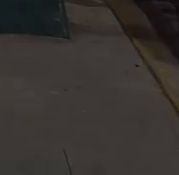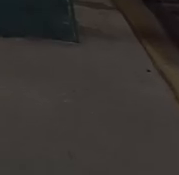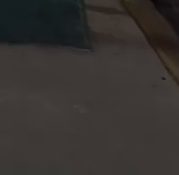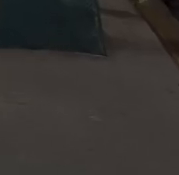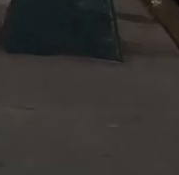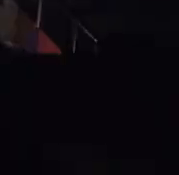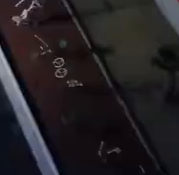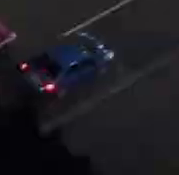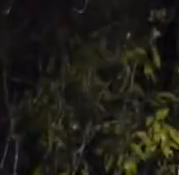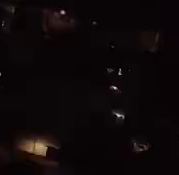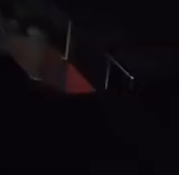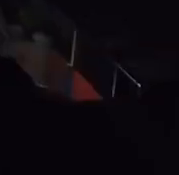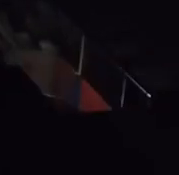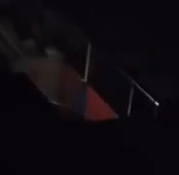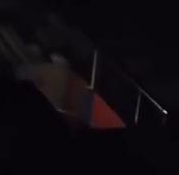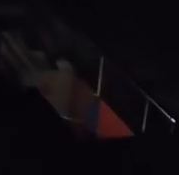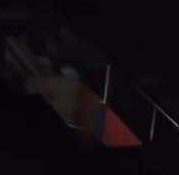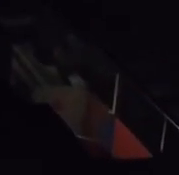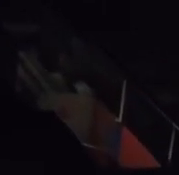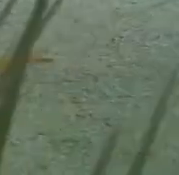segura.